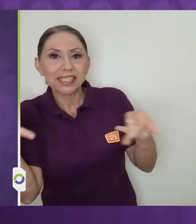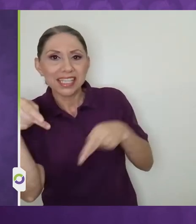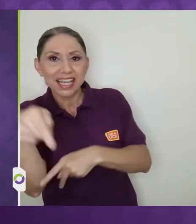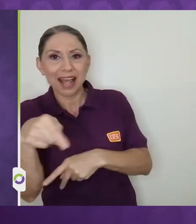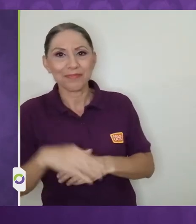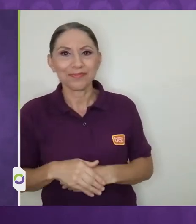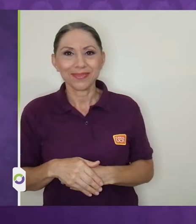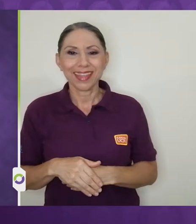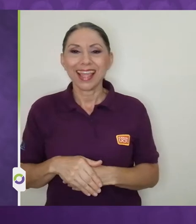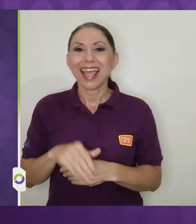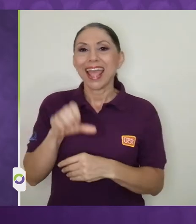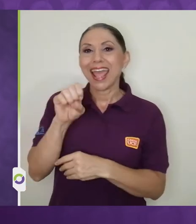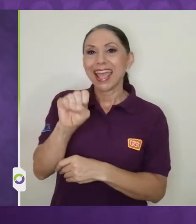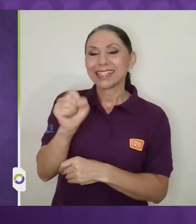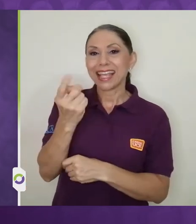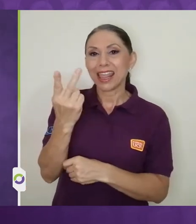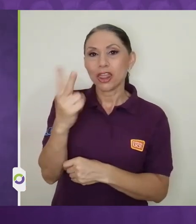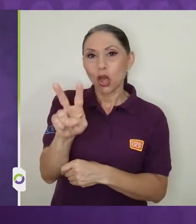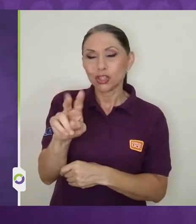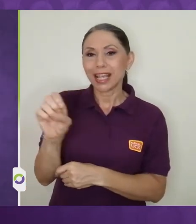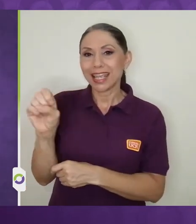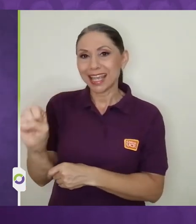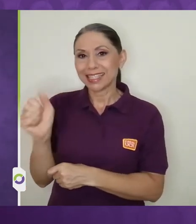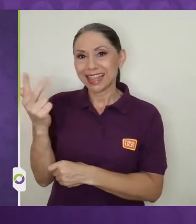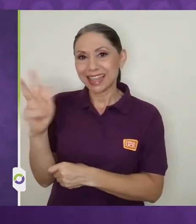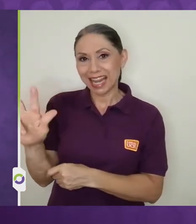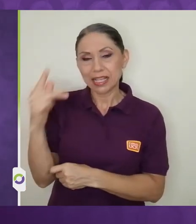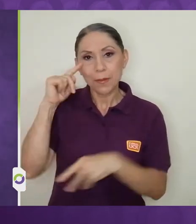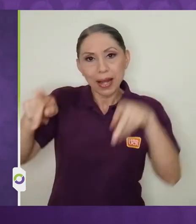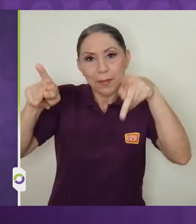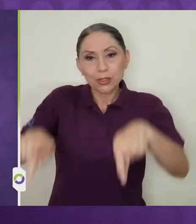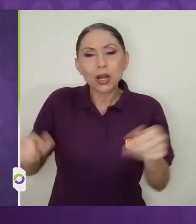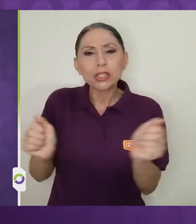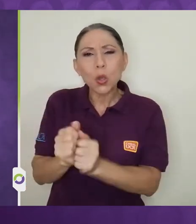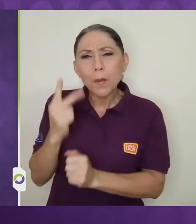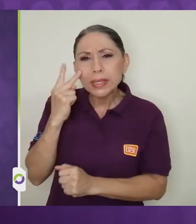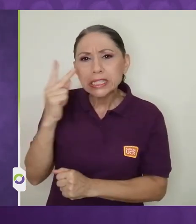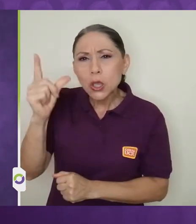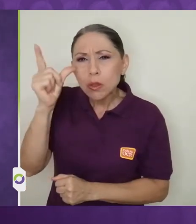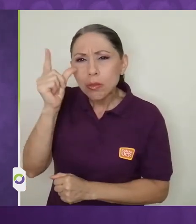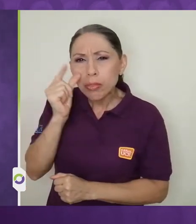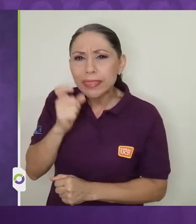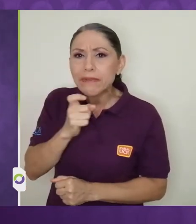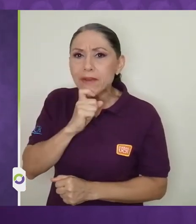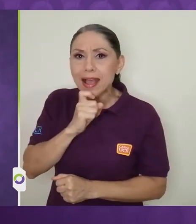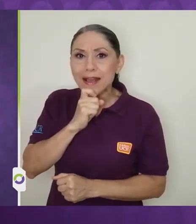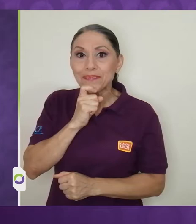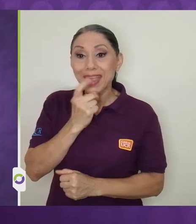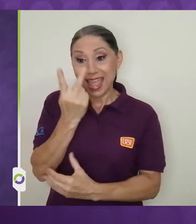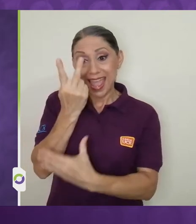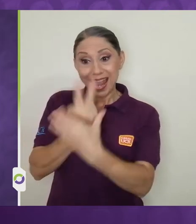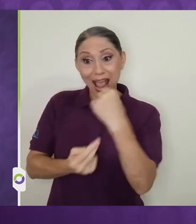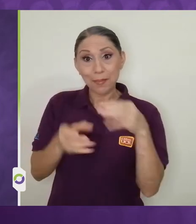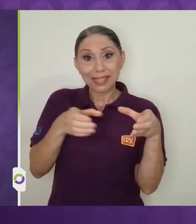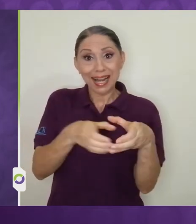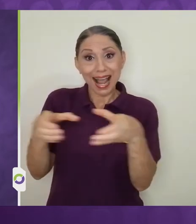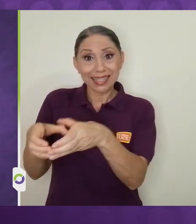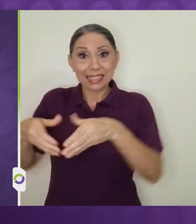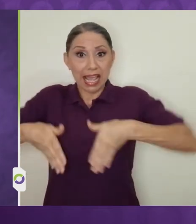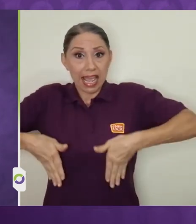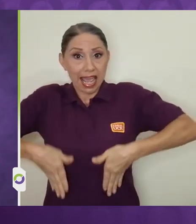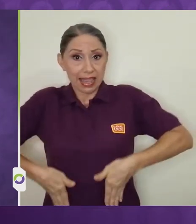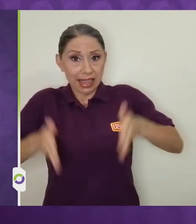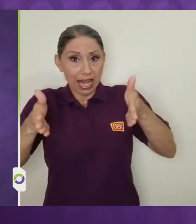piscina. Las clases S12 y S13 son para personas con baja visión. En ambas clases,